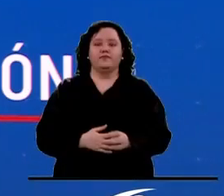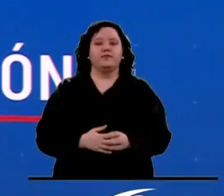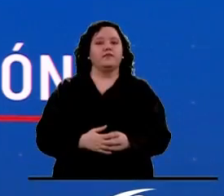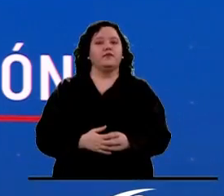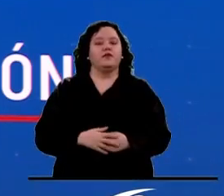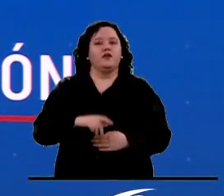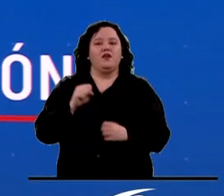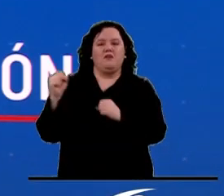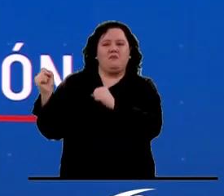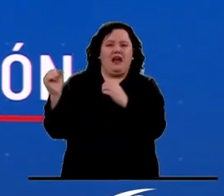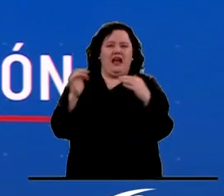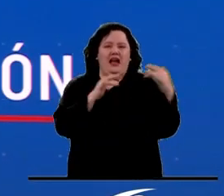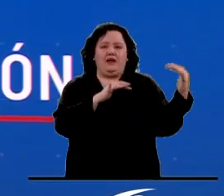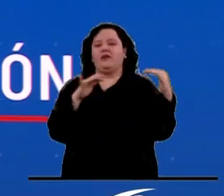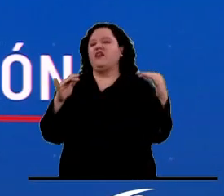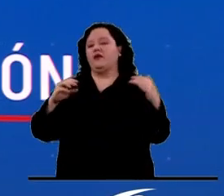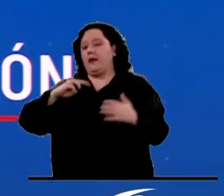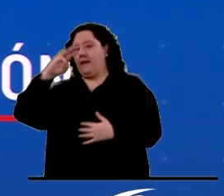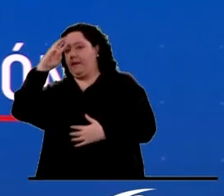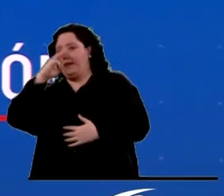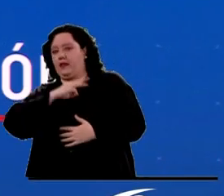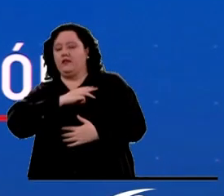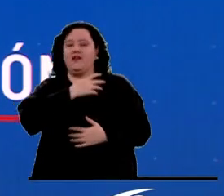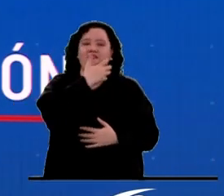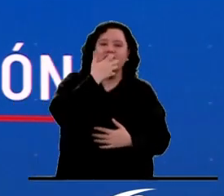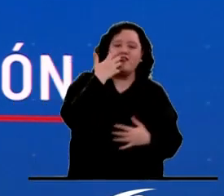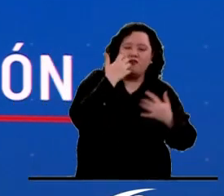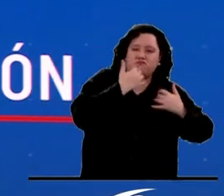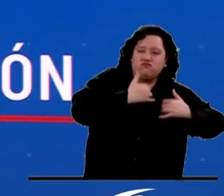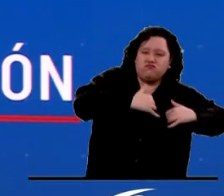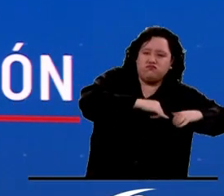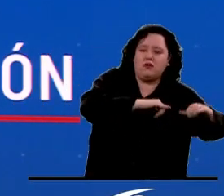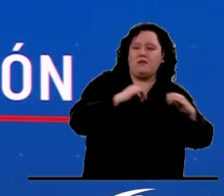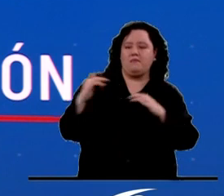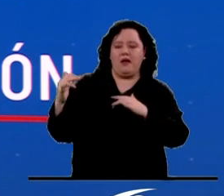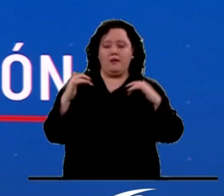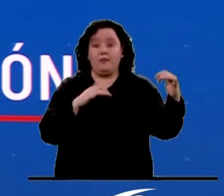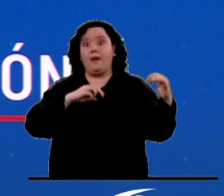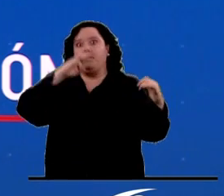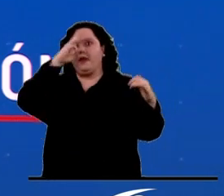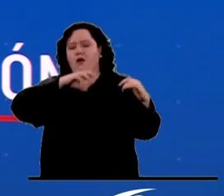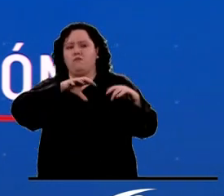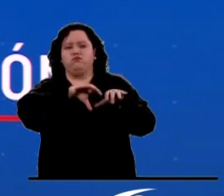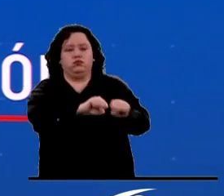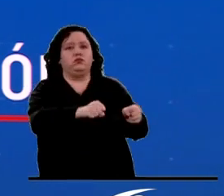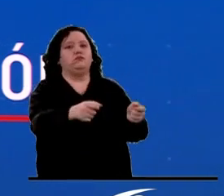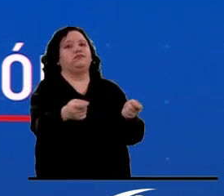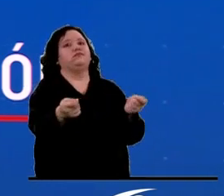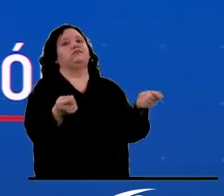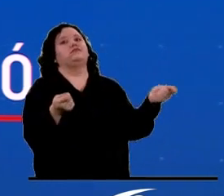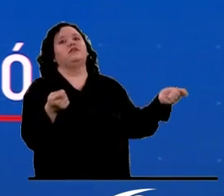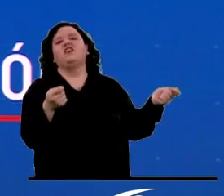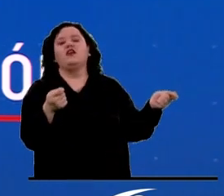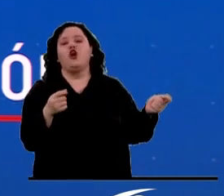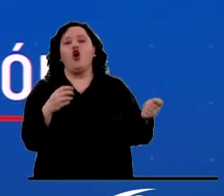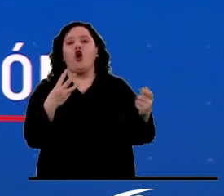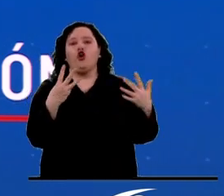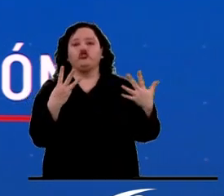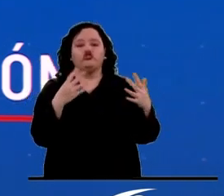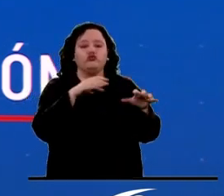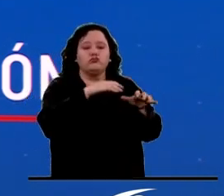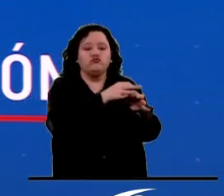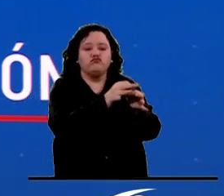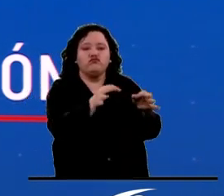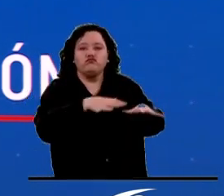Tras fuertes combates entre tropas del ejército y disidencias de las FARC, los militares lograron retomar el control de por lo menos 8 veredas. En